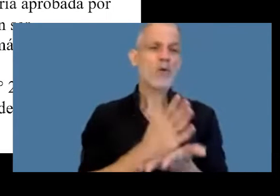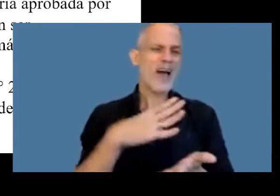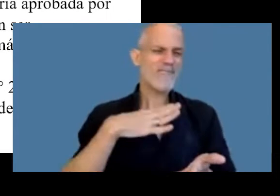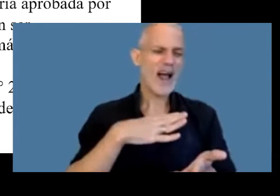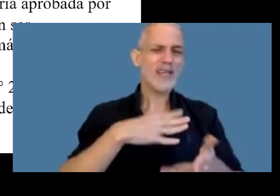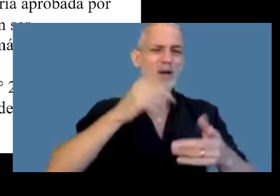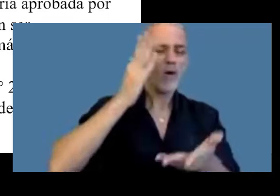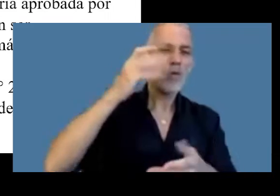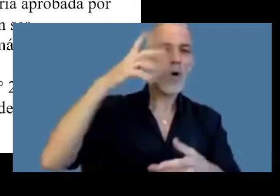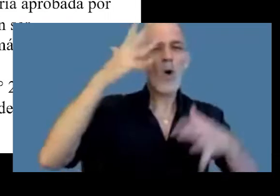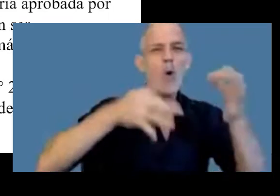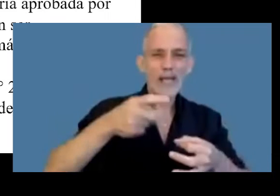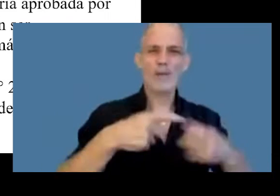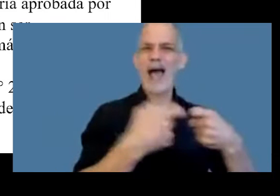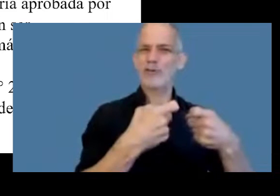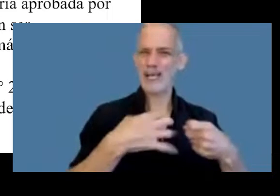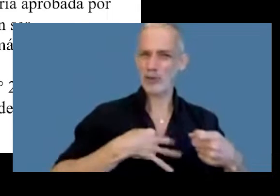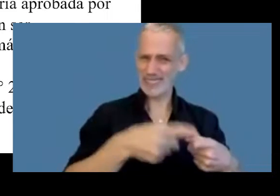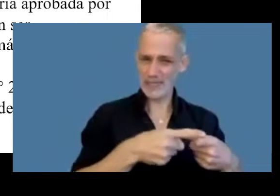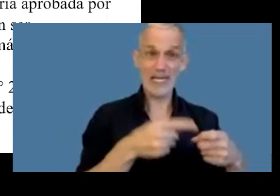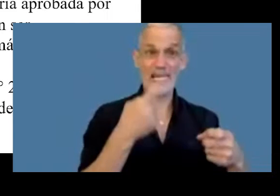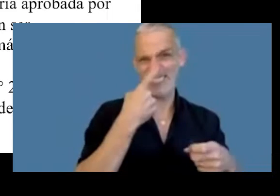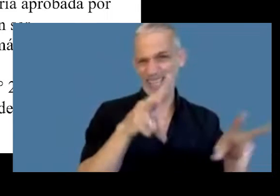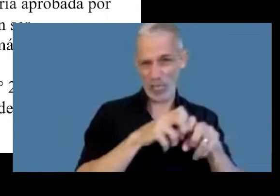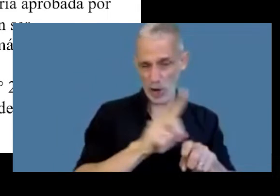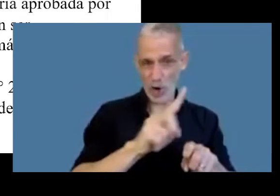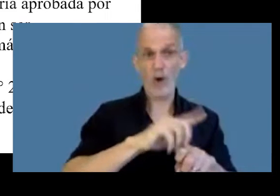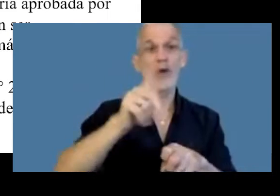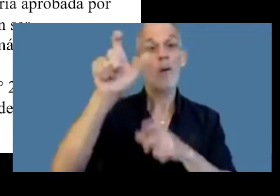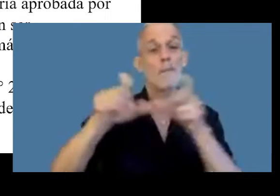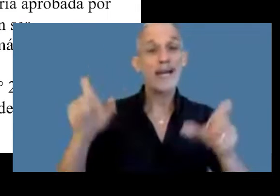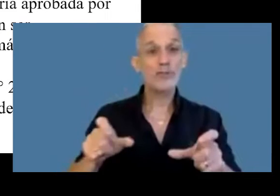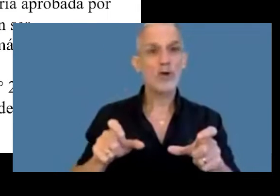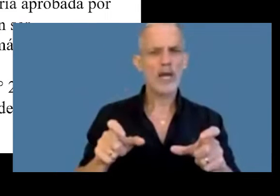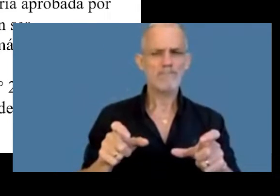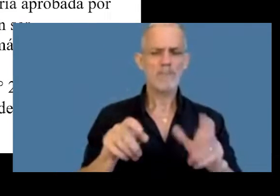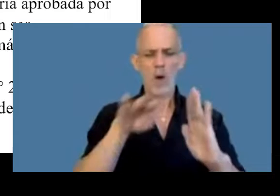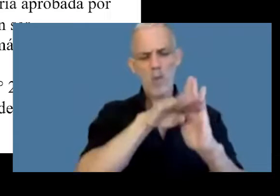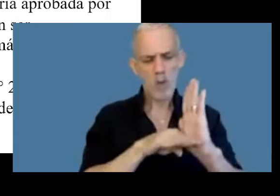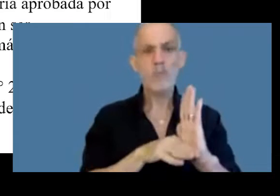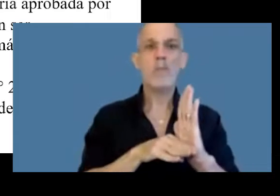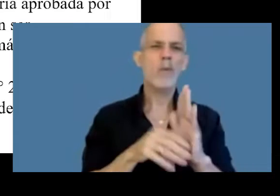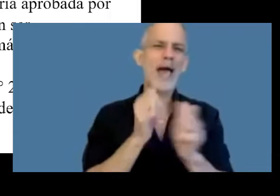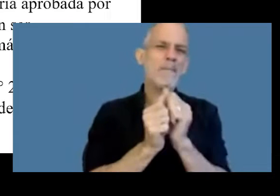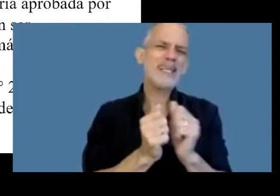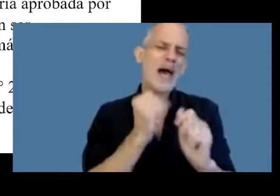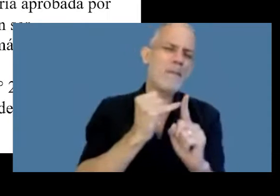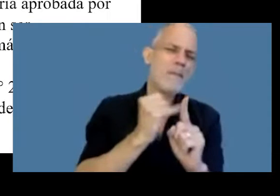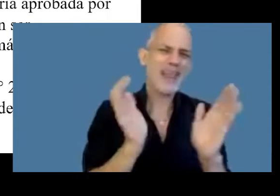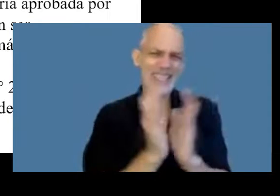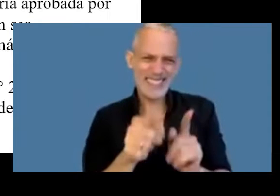sin fines de lucro, de contribuyentes que califiquen como micro y pequeña empresa. Y